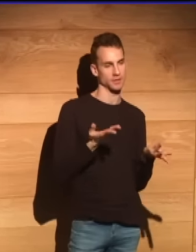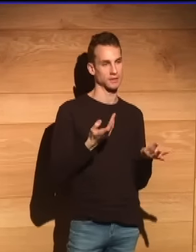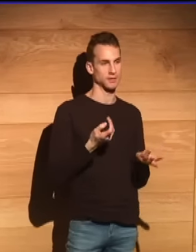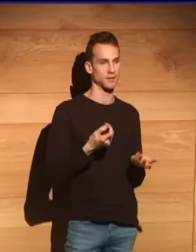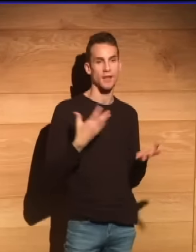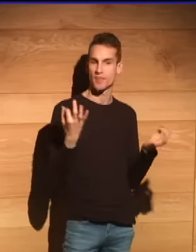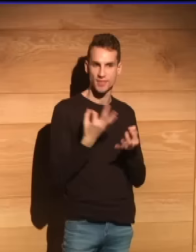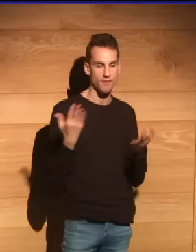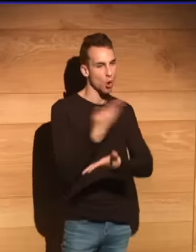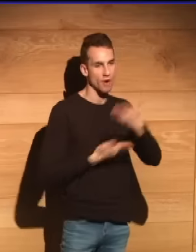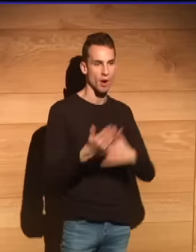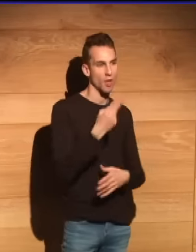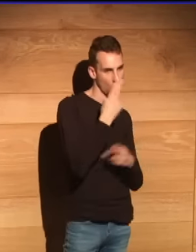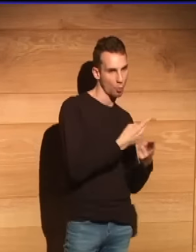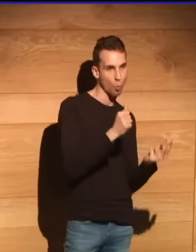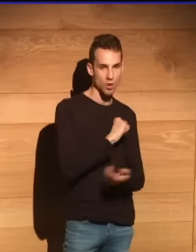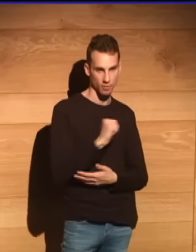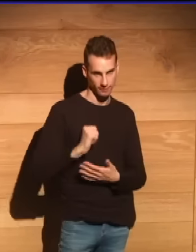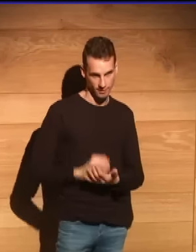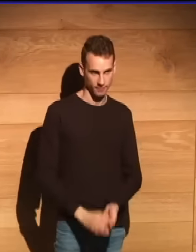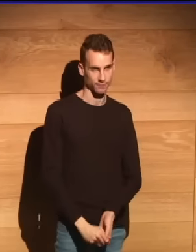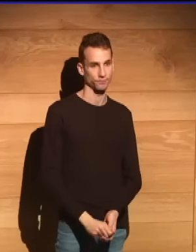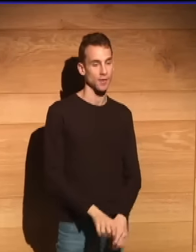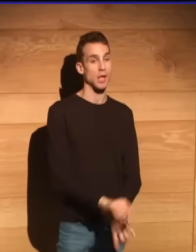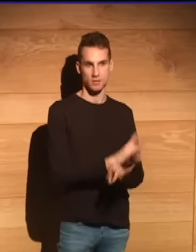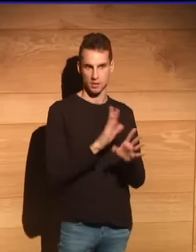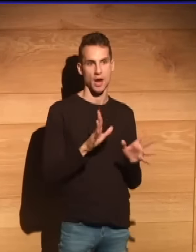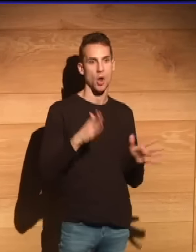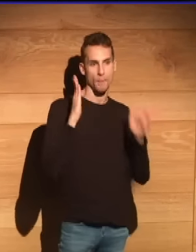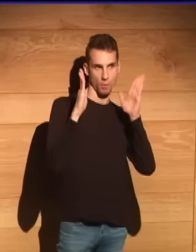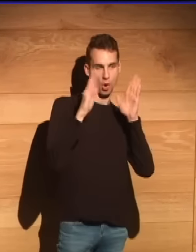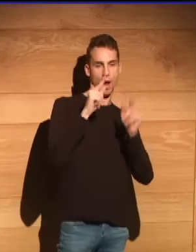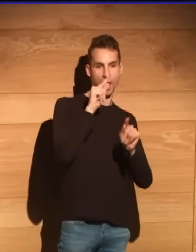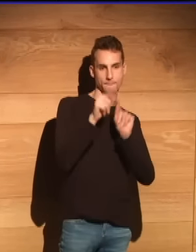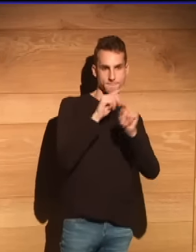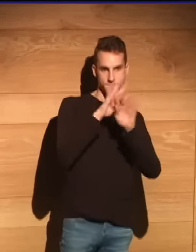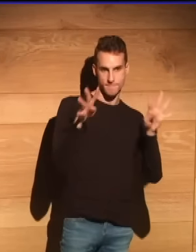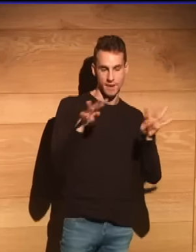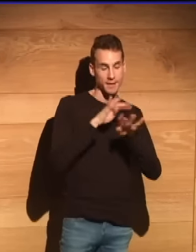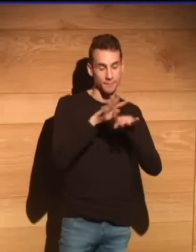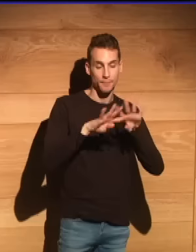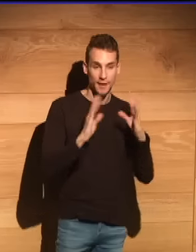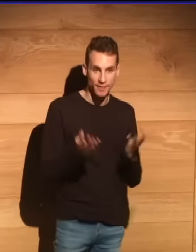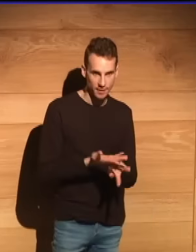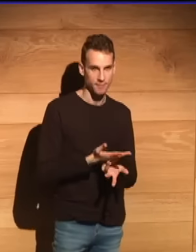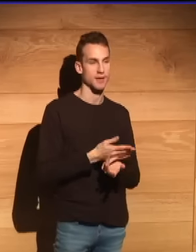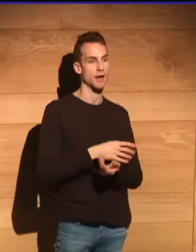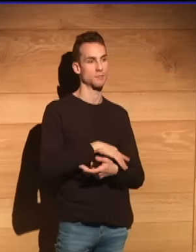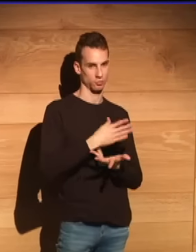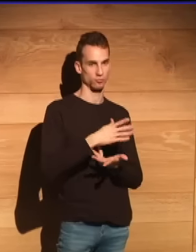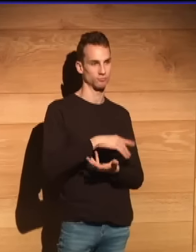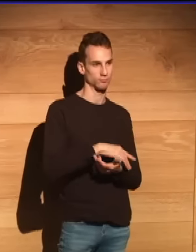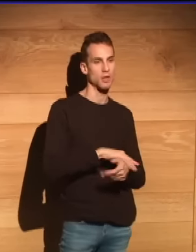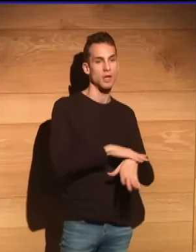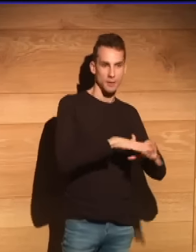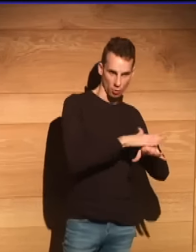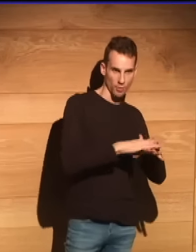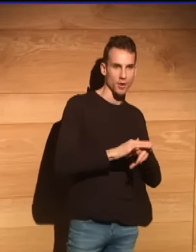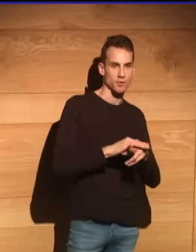público-privada. Evidentemente, durante la pandemia, si algo hemos tenido es una capacidad de colaboración público-privada